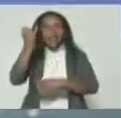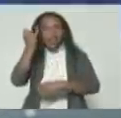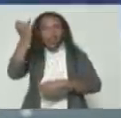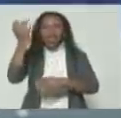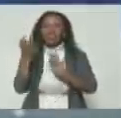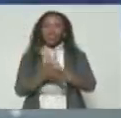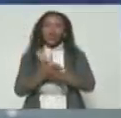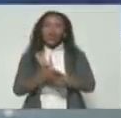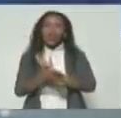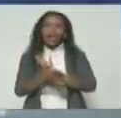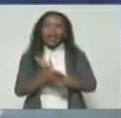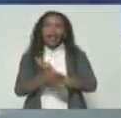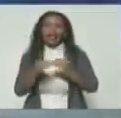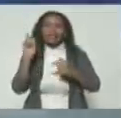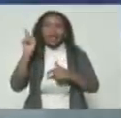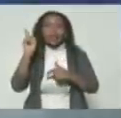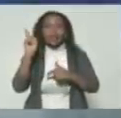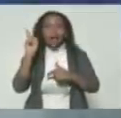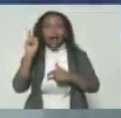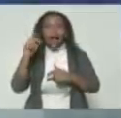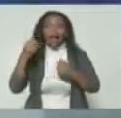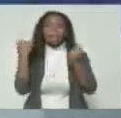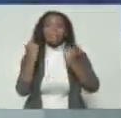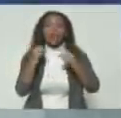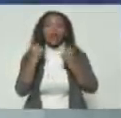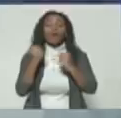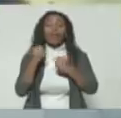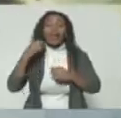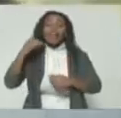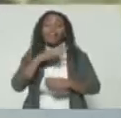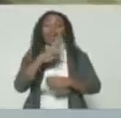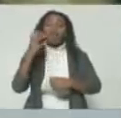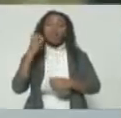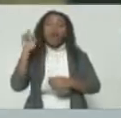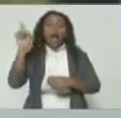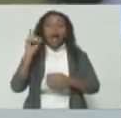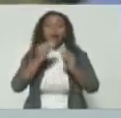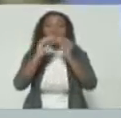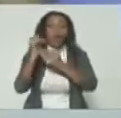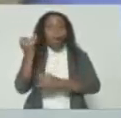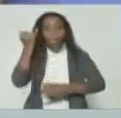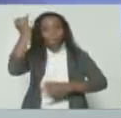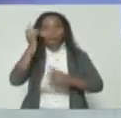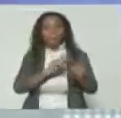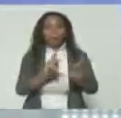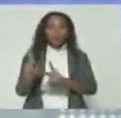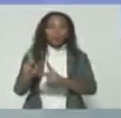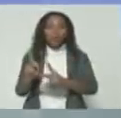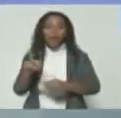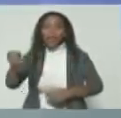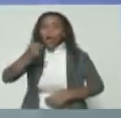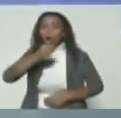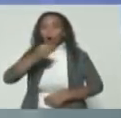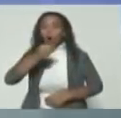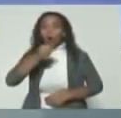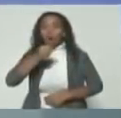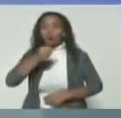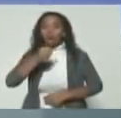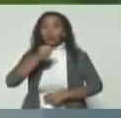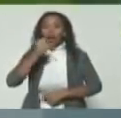Del Palacio Presidencial de Nariño en Bogotá, de Iván Duque, de ahí vienen. Y los medios de comunicación de Colombia,